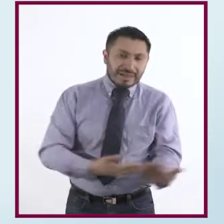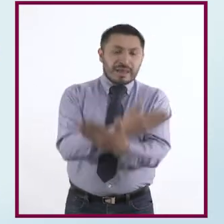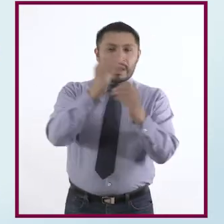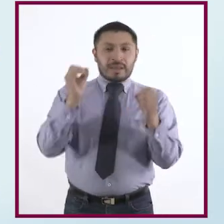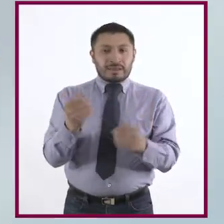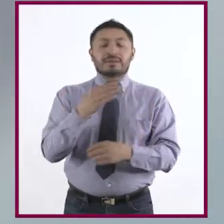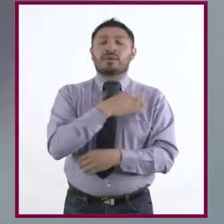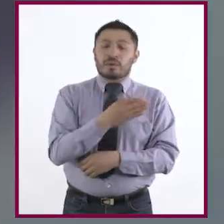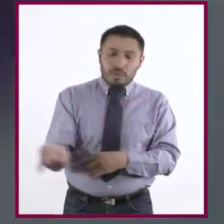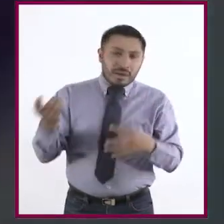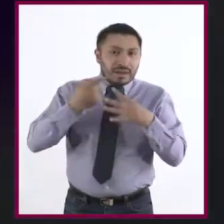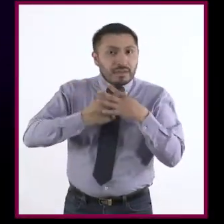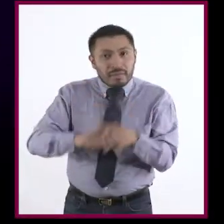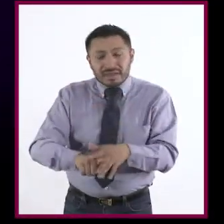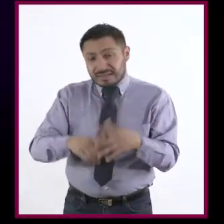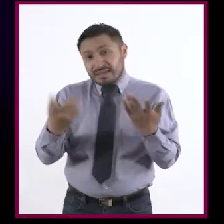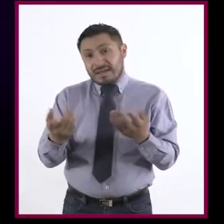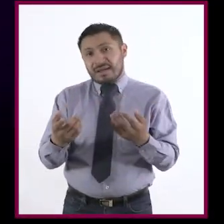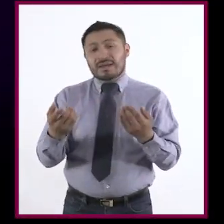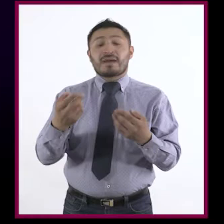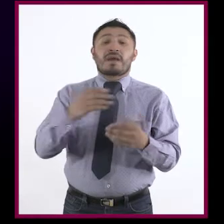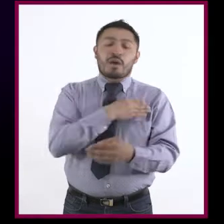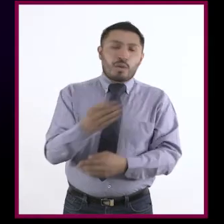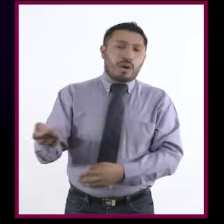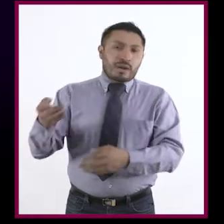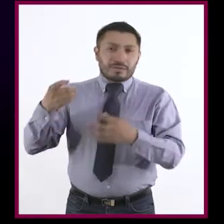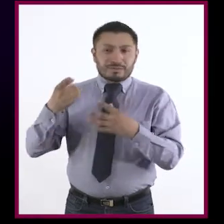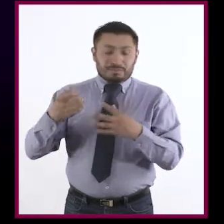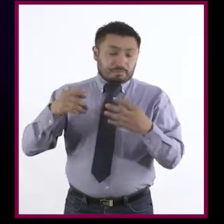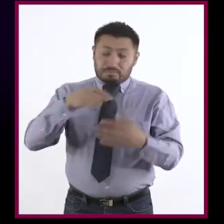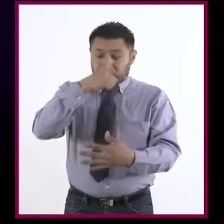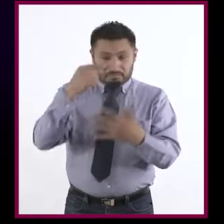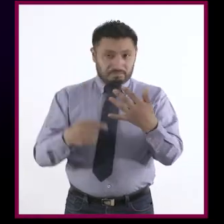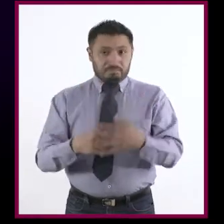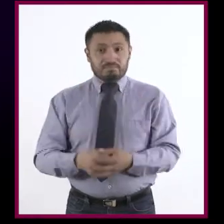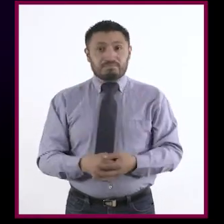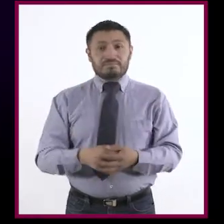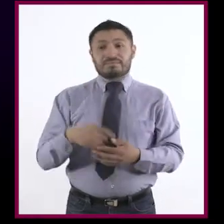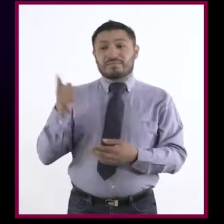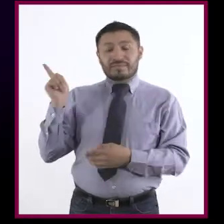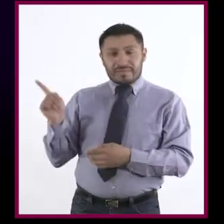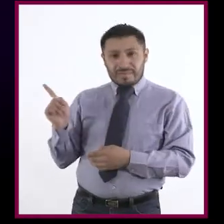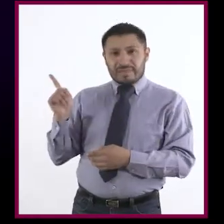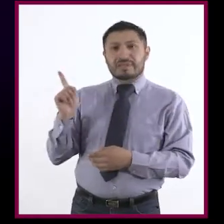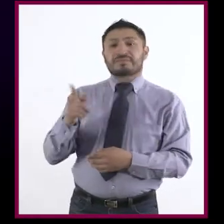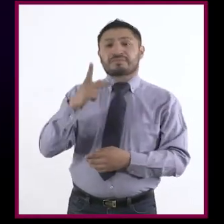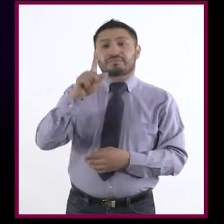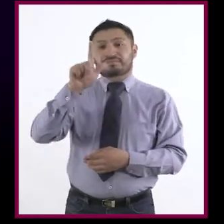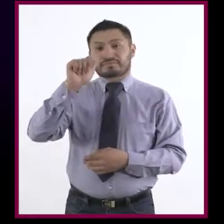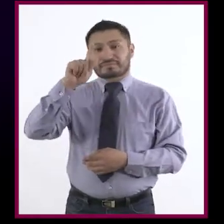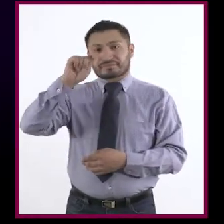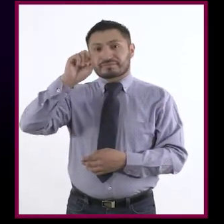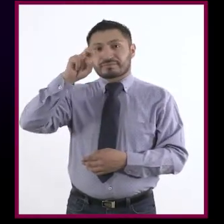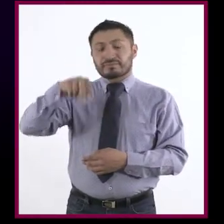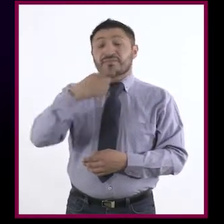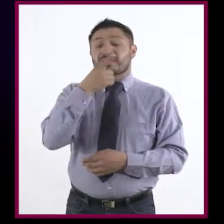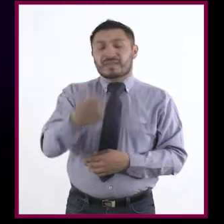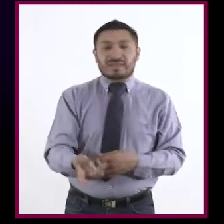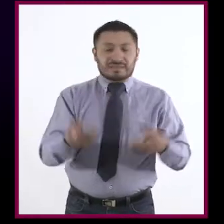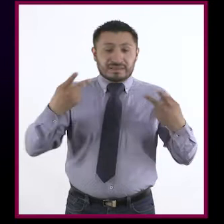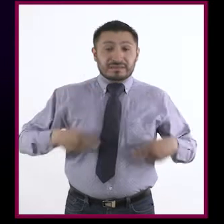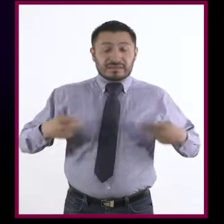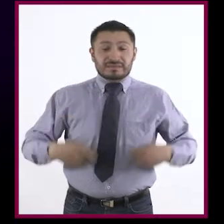buena reproducción. El filósofo Platón, en su libro La República, planteaba que la reproducción de los seres humanos debía